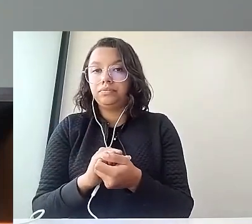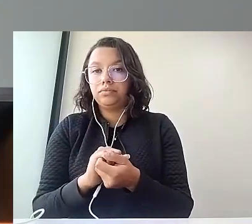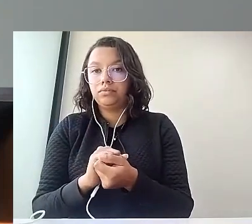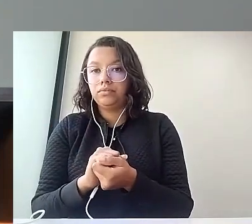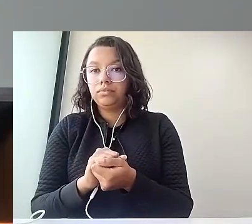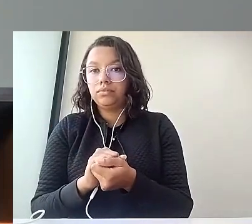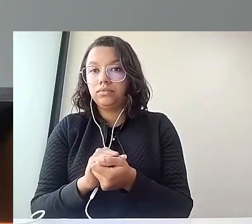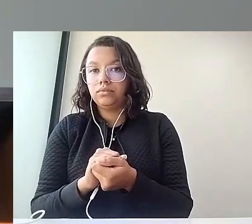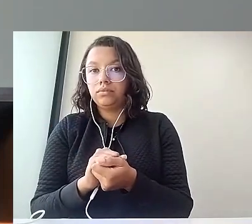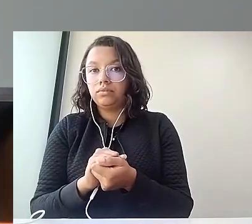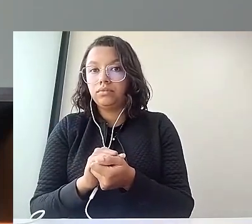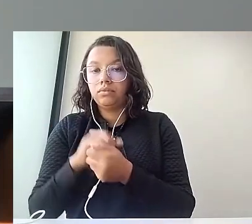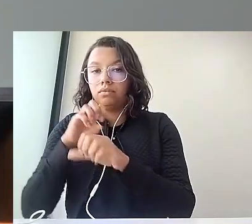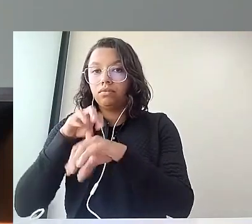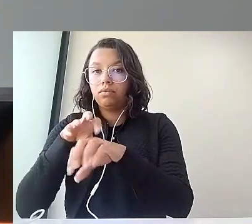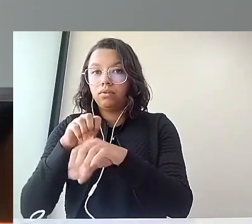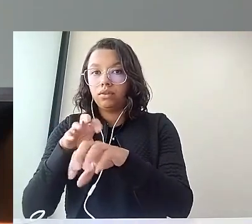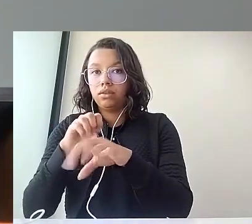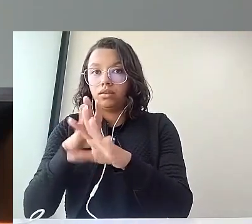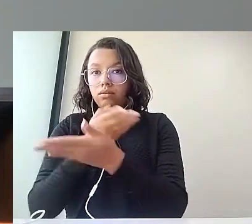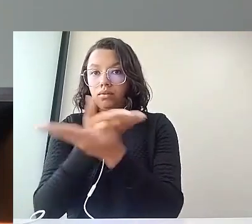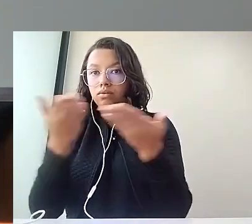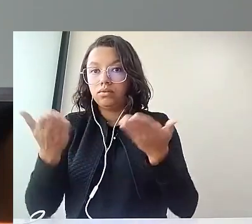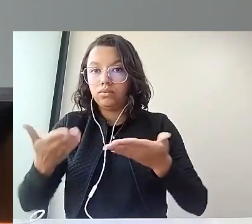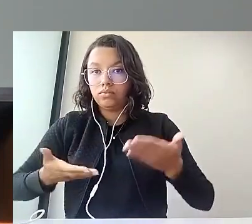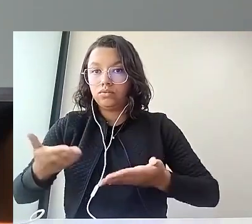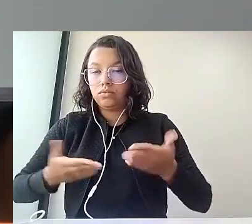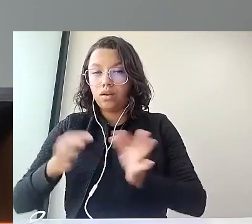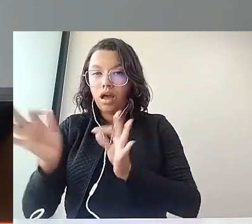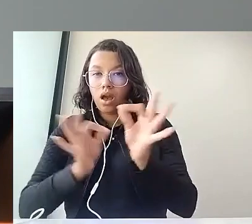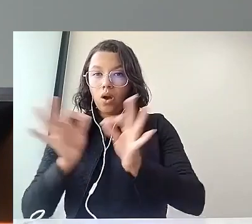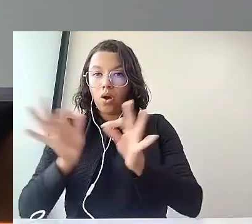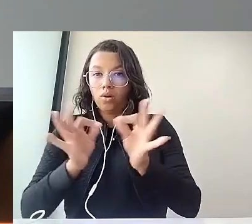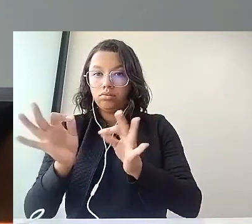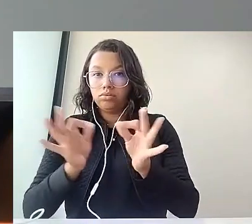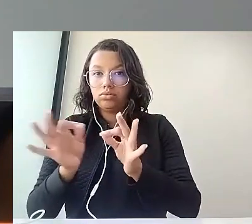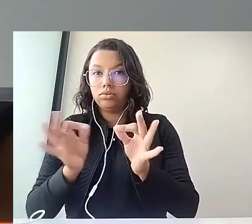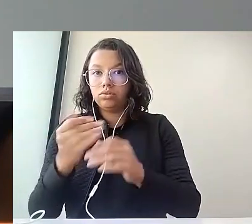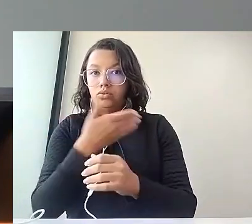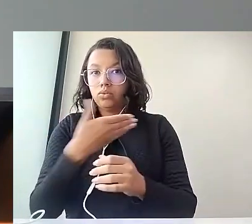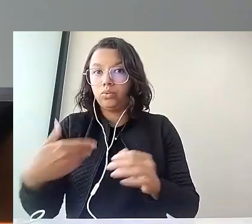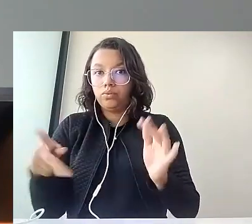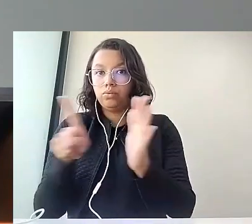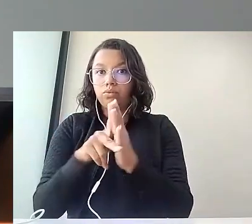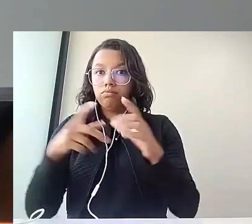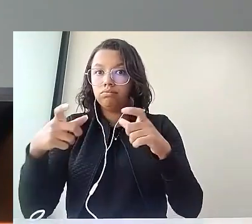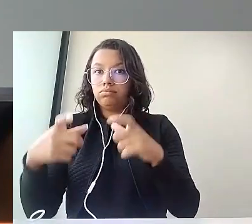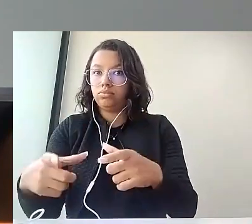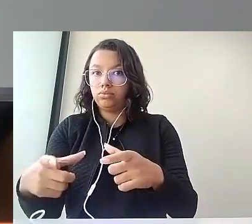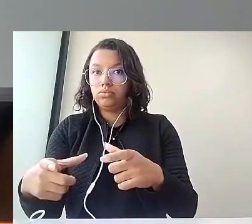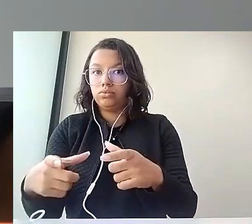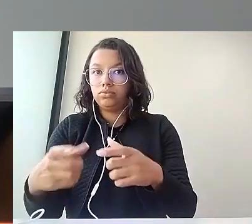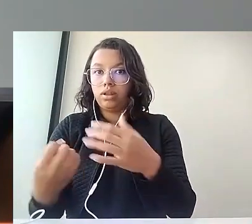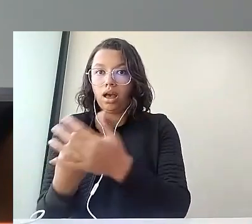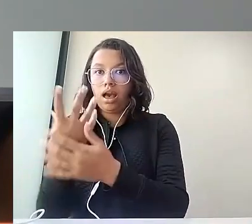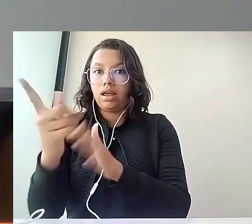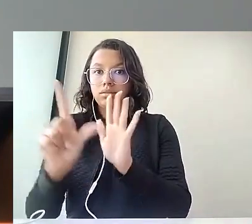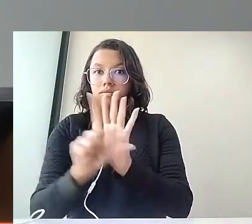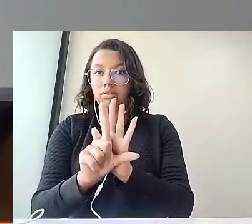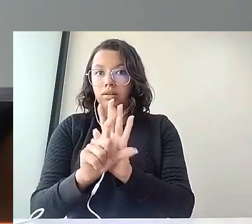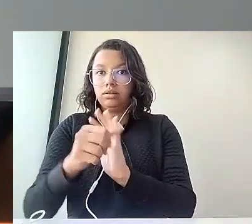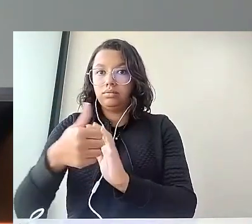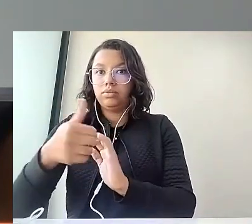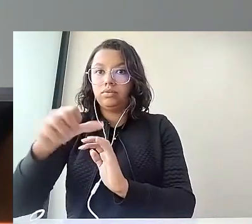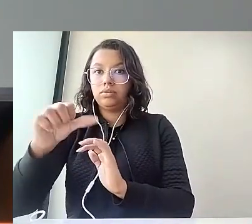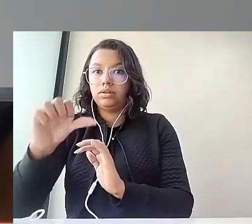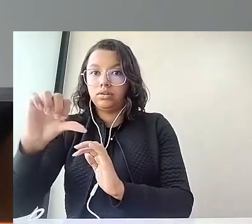enseñan a los funcionarios. La organización del gobierno local también es una creación de una ley de